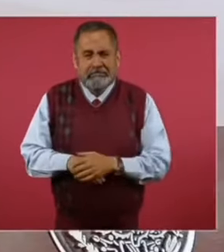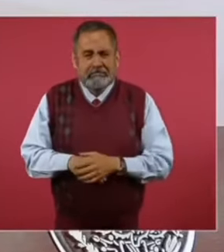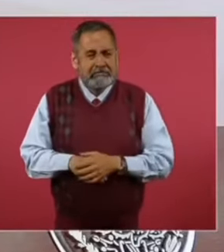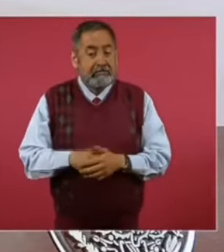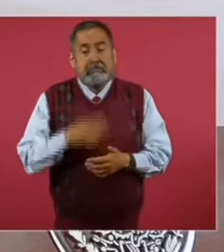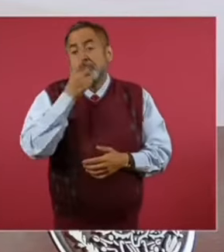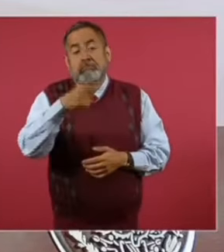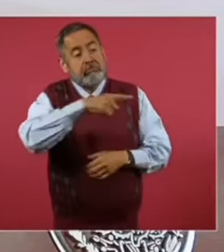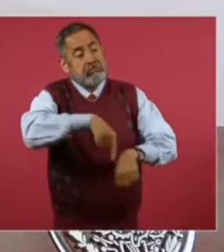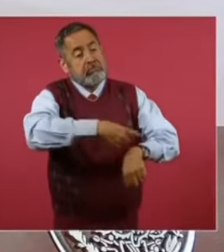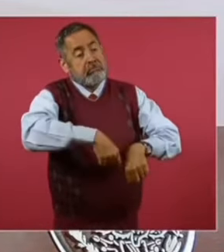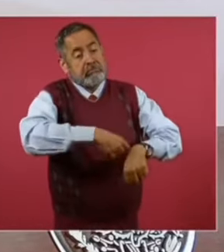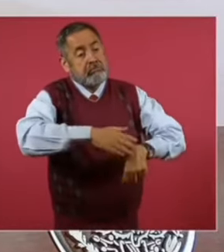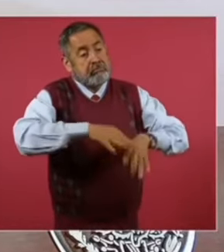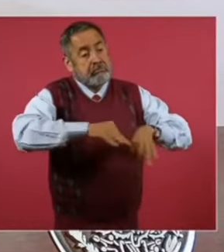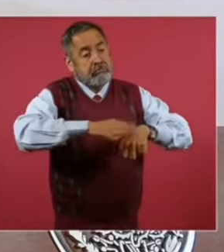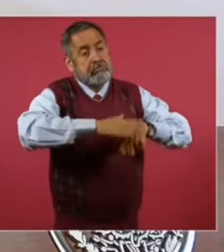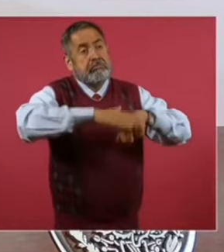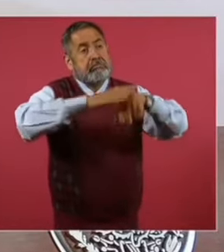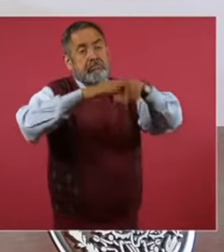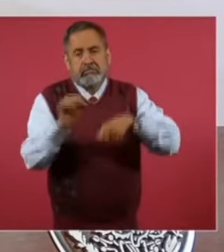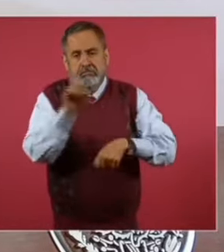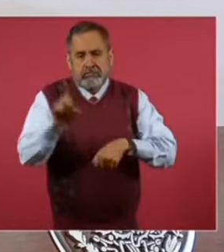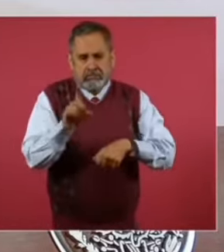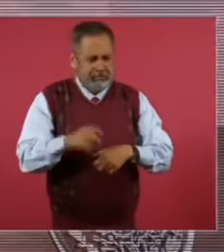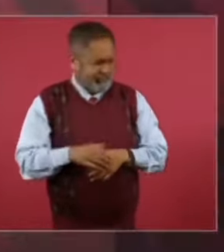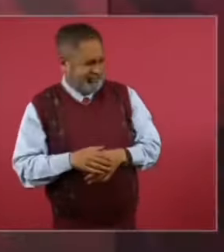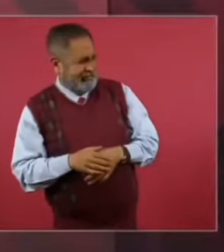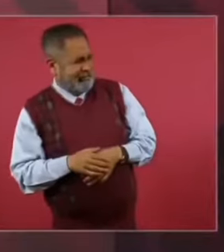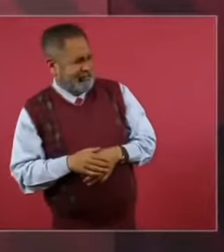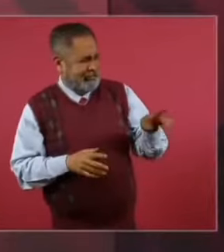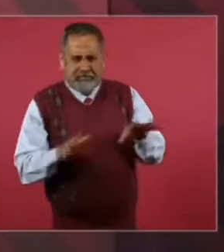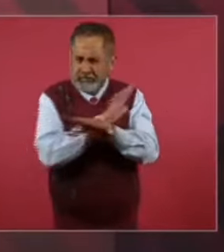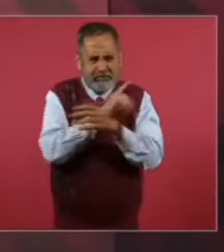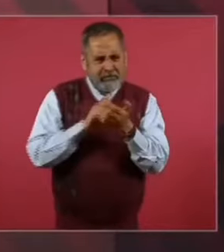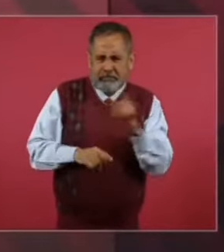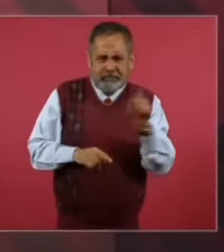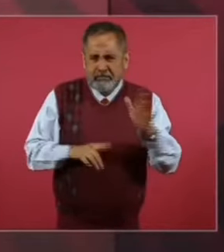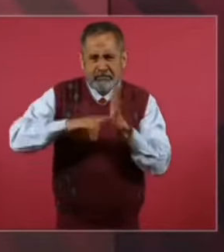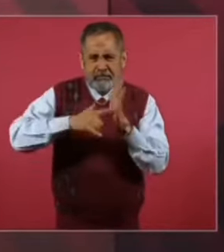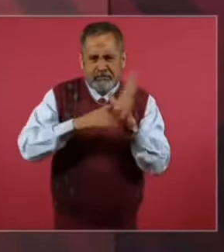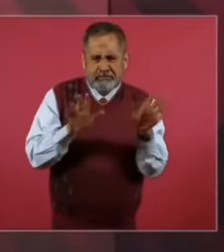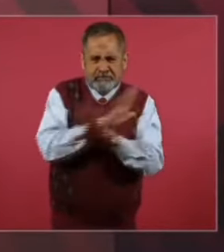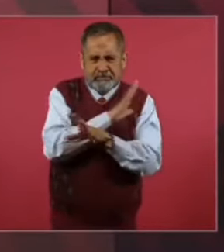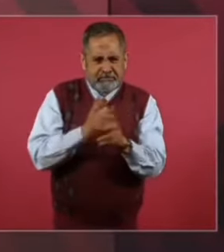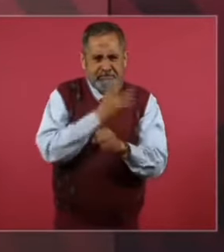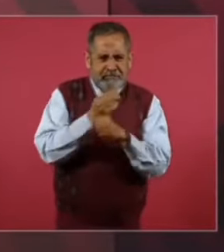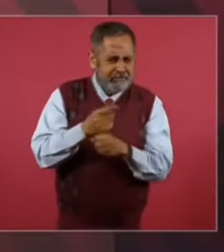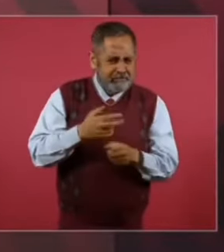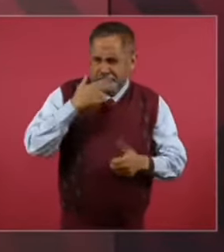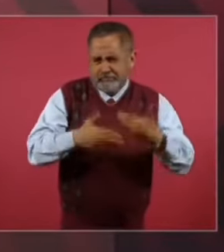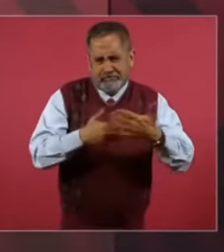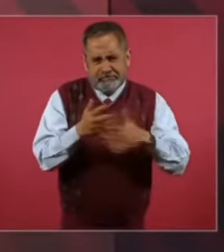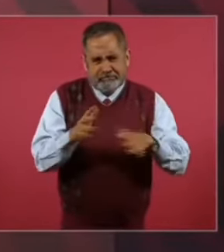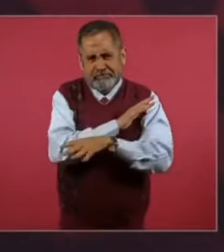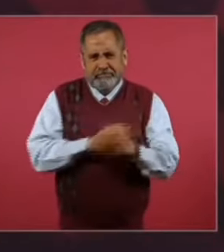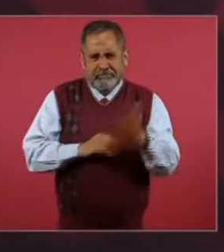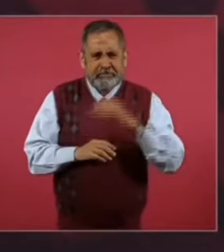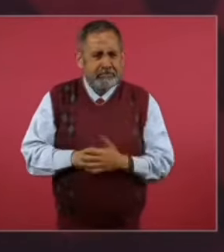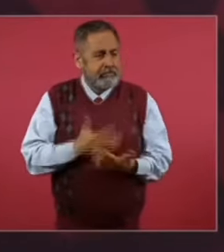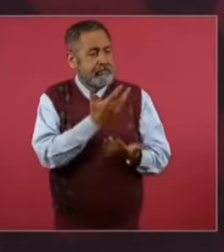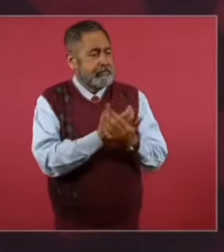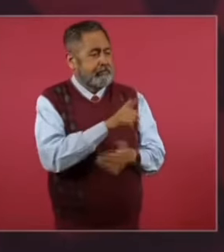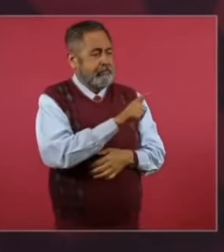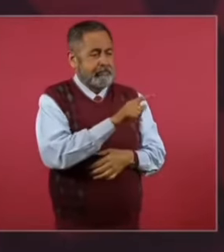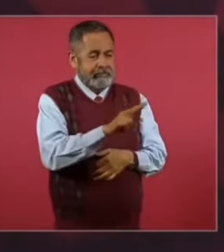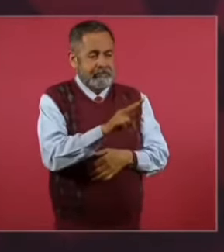trabajan más sábado y domingo. Por eso hasta propuse, cambiemos el horario o los días de trabajo, que descansen,